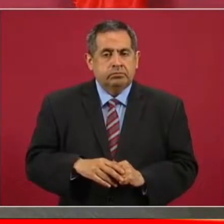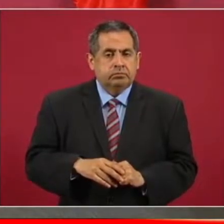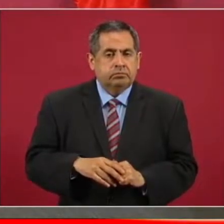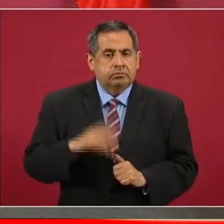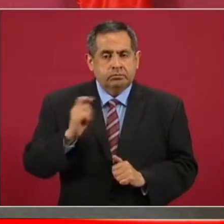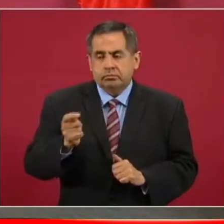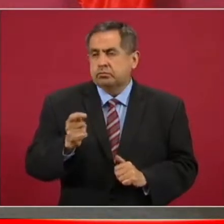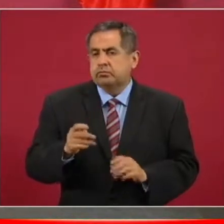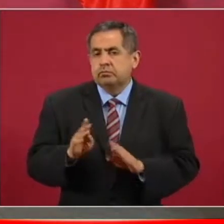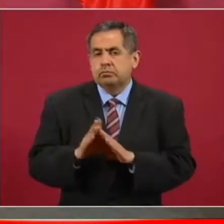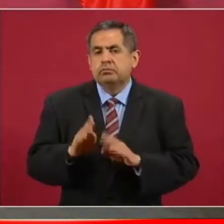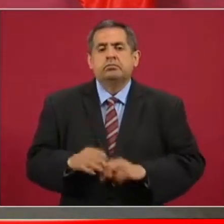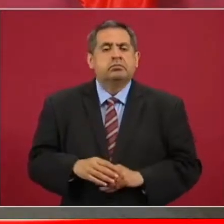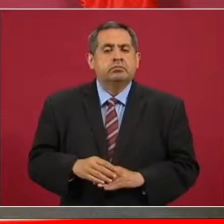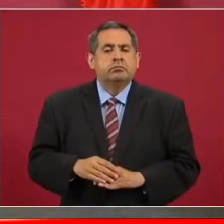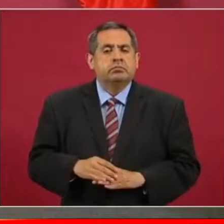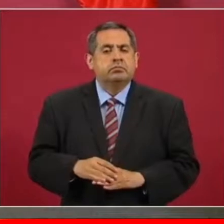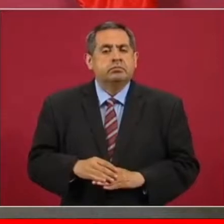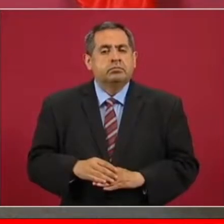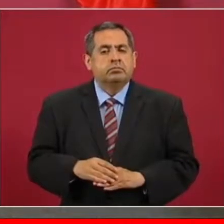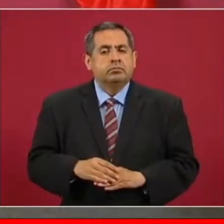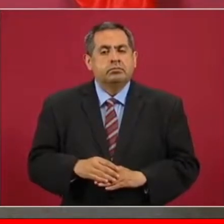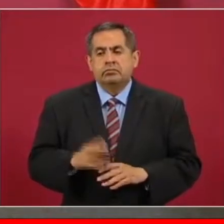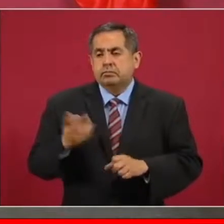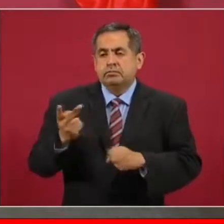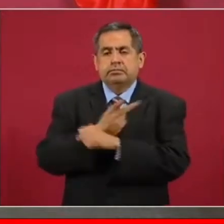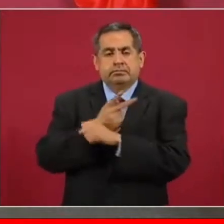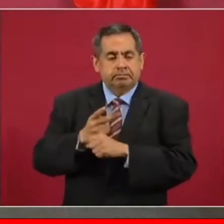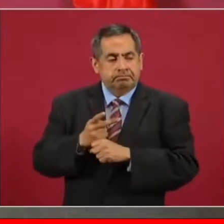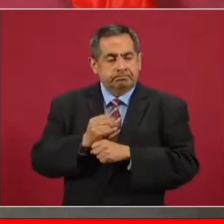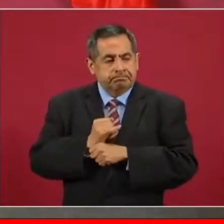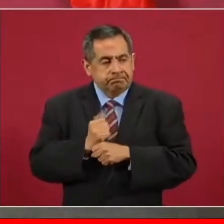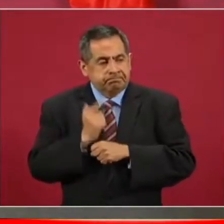qué se ha logrado,